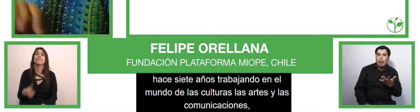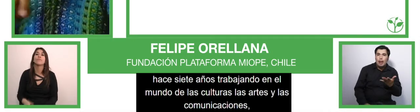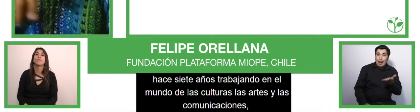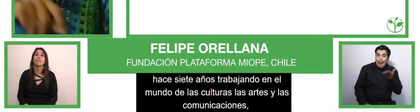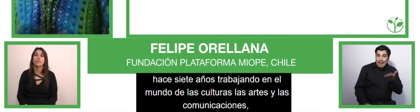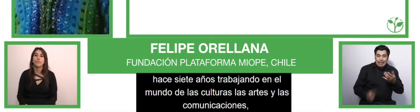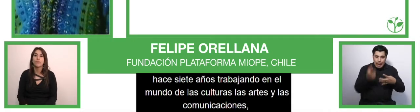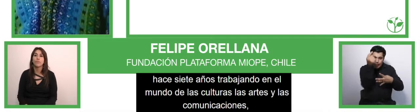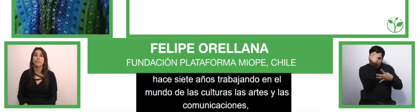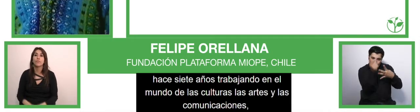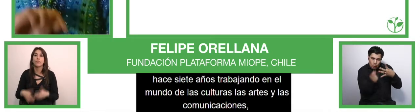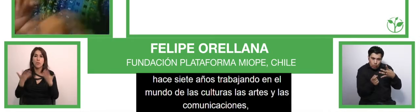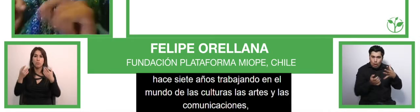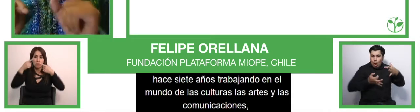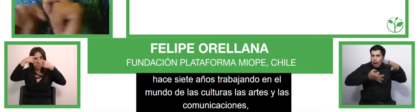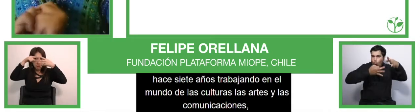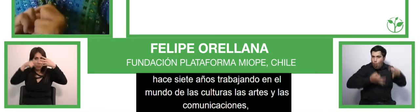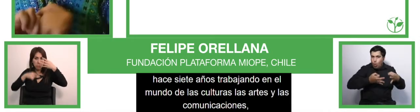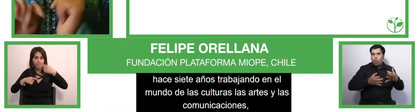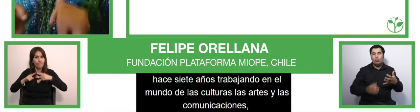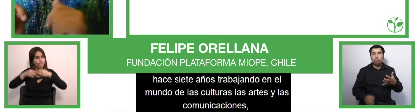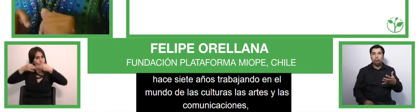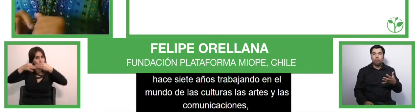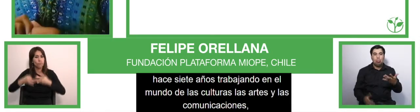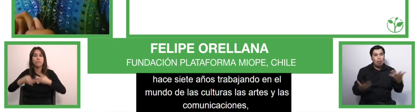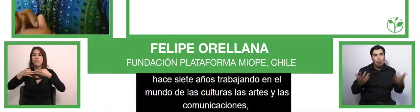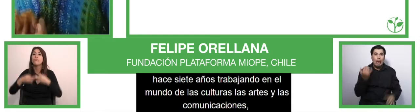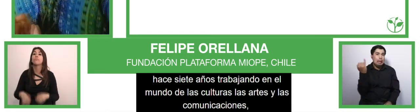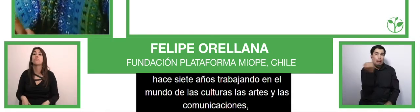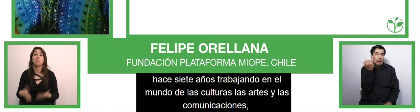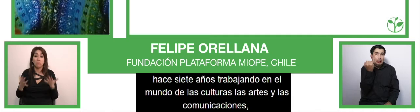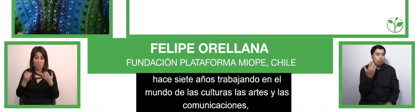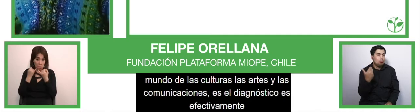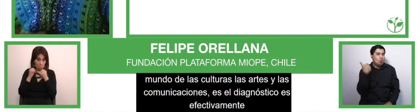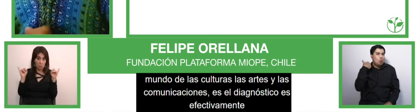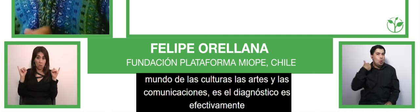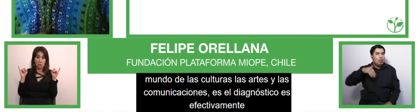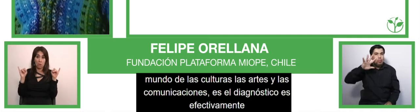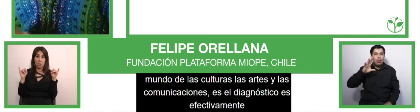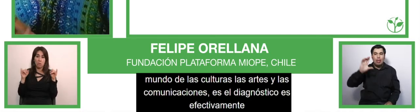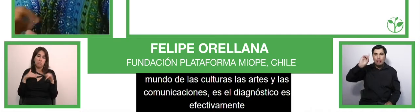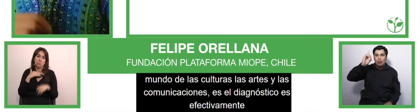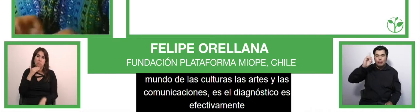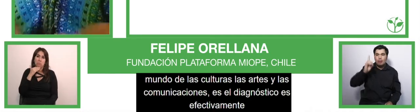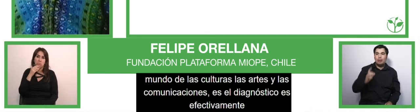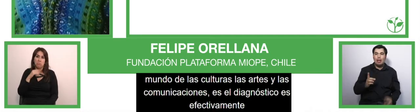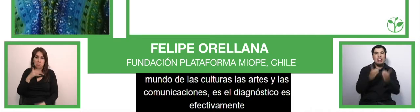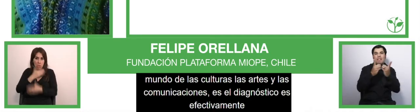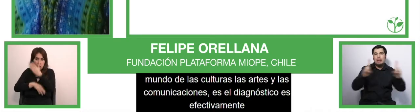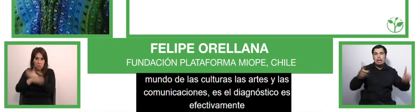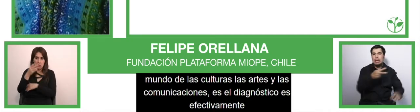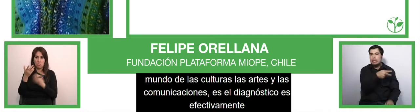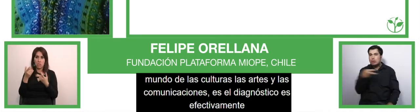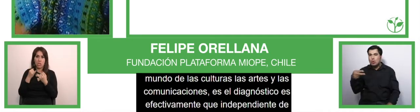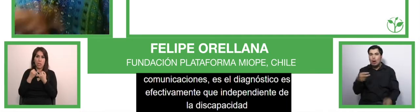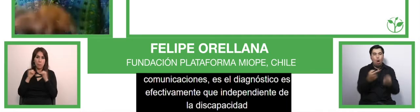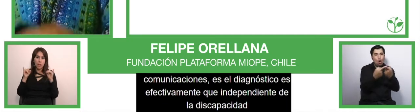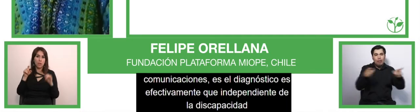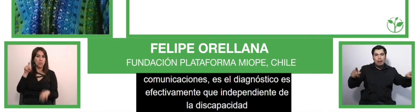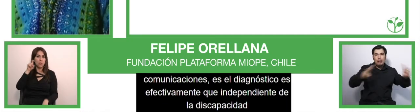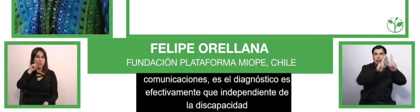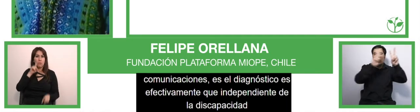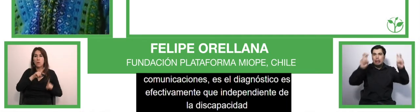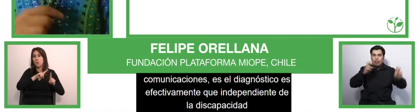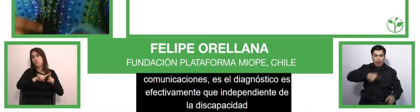Ese diagnóstico es efectivamente que independiente de la discapacidad, de la diversidad sexual, de las distintas temáticas en las cuales